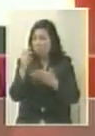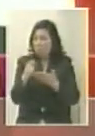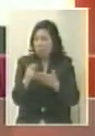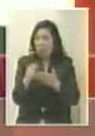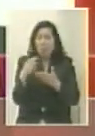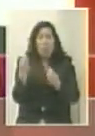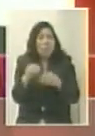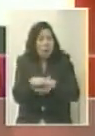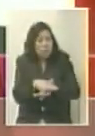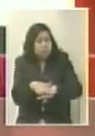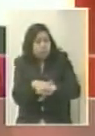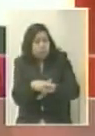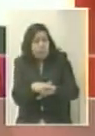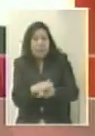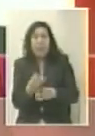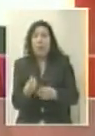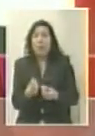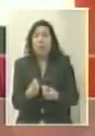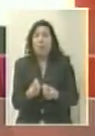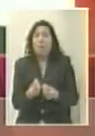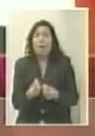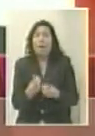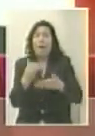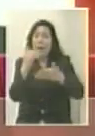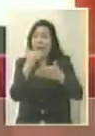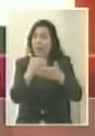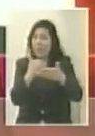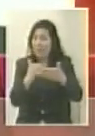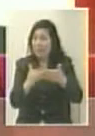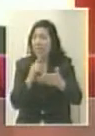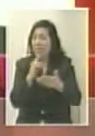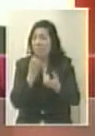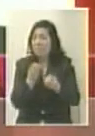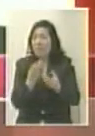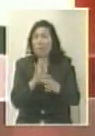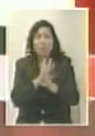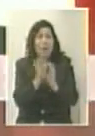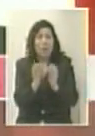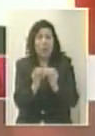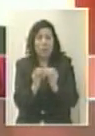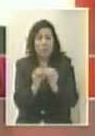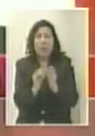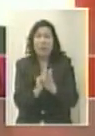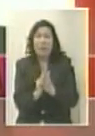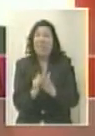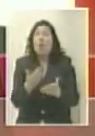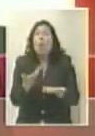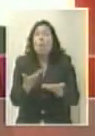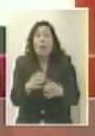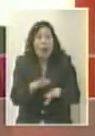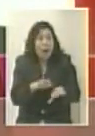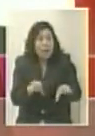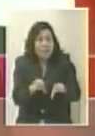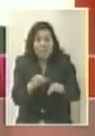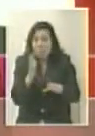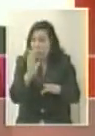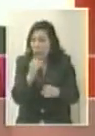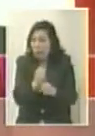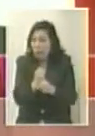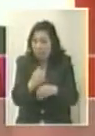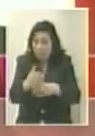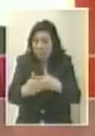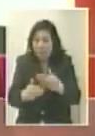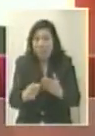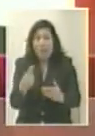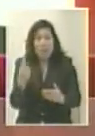de la política al plan y ya a la agenda, que es una agenda bastante más concreta de los pasos que se van a seguir. Obviamente, las